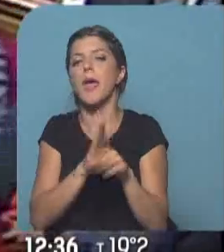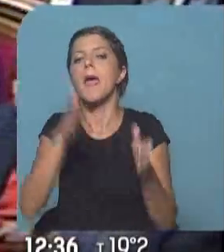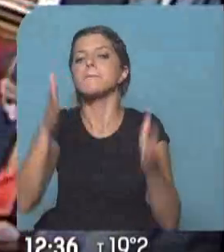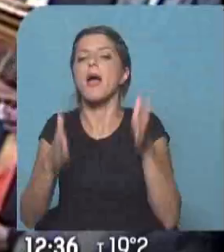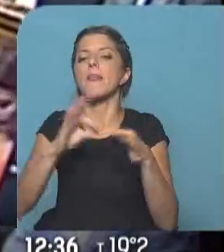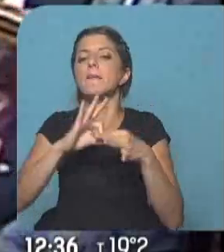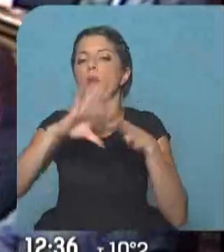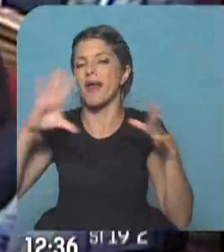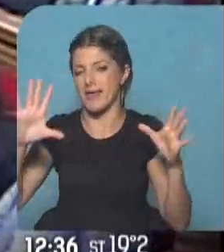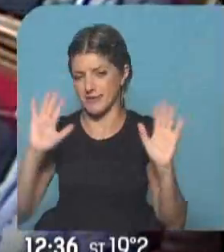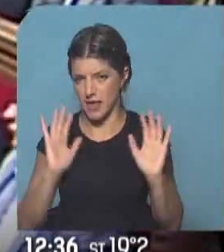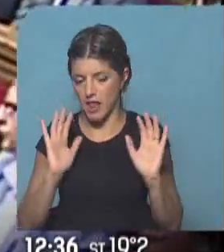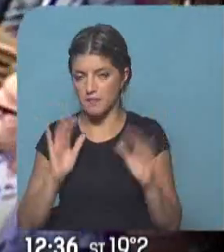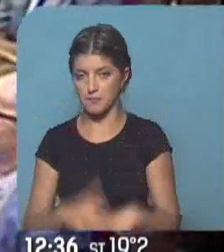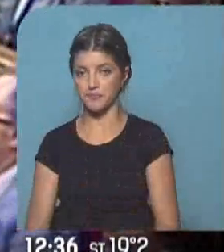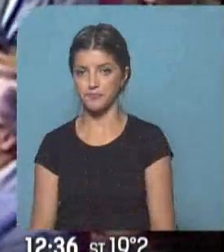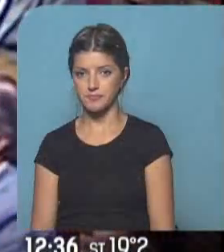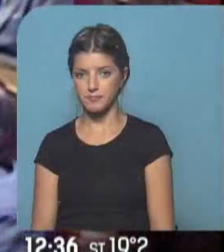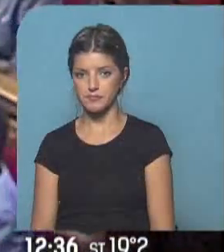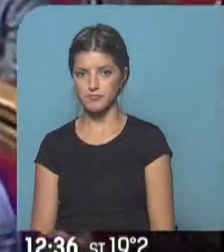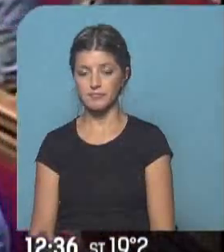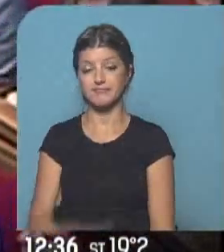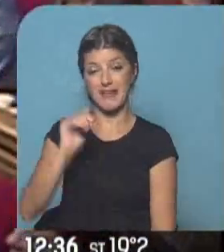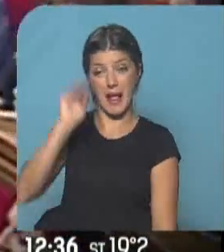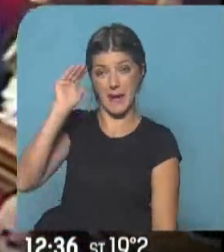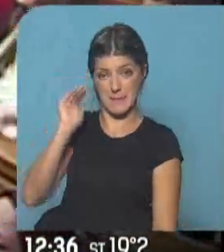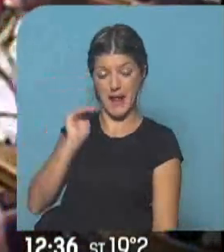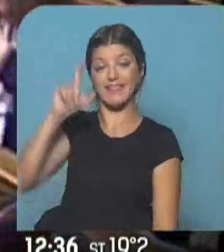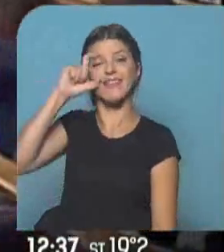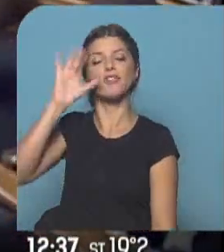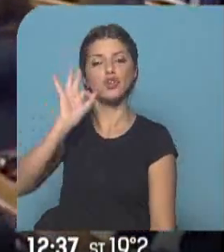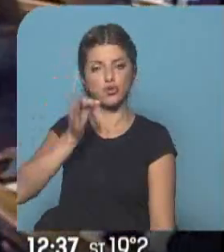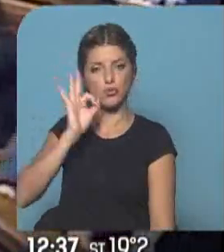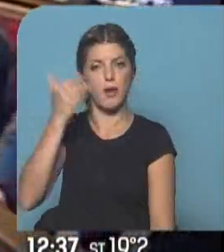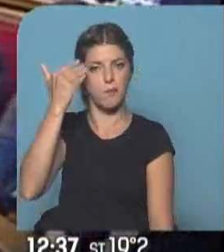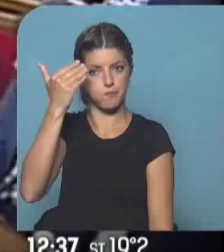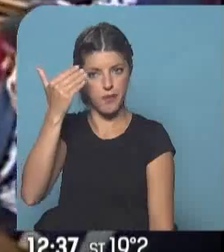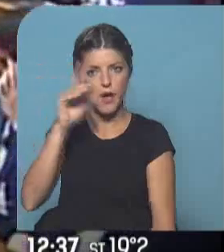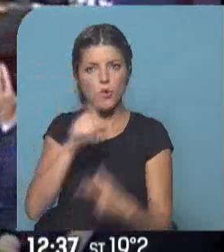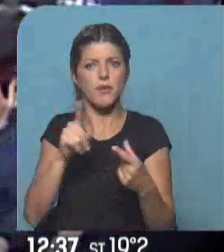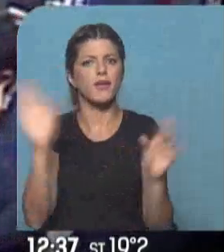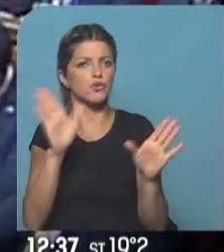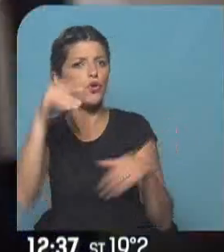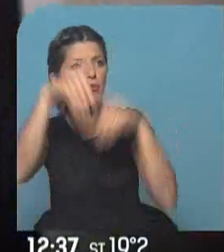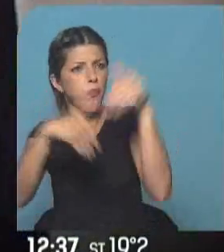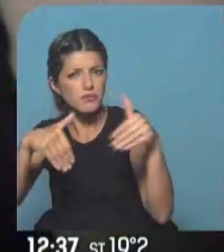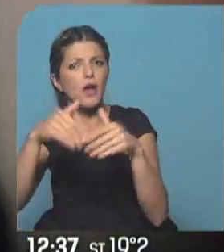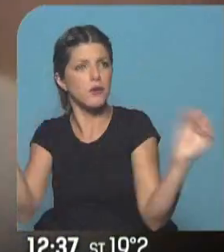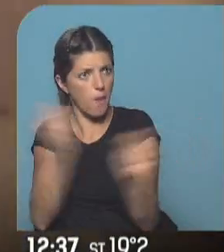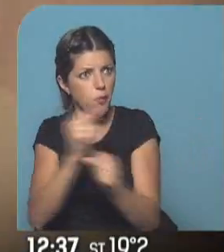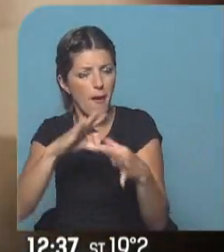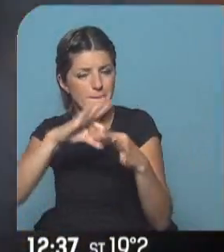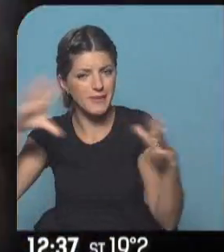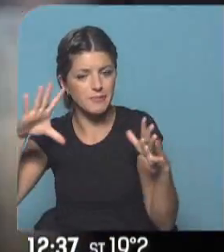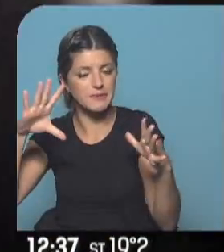para tal propósito. La larga jornada del martes 10 de octubre no se cerró con el Pleno votando en conjunto.